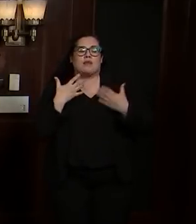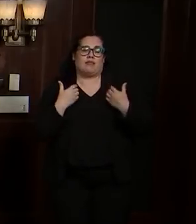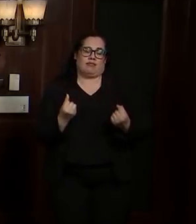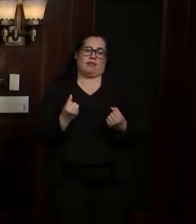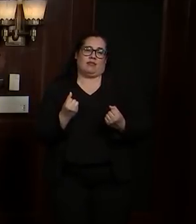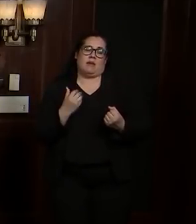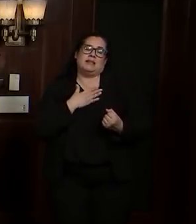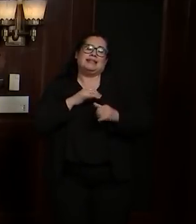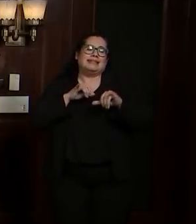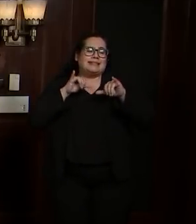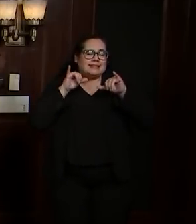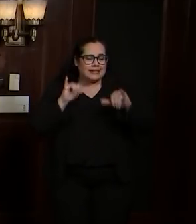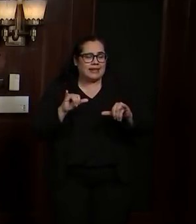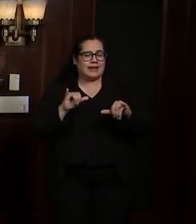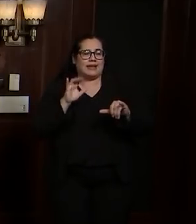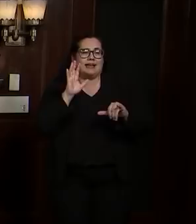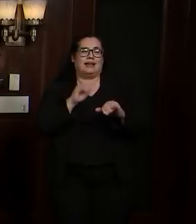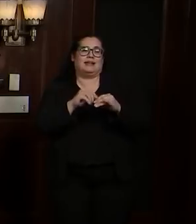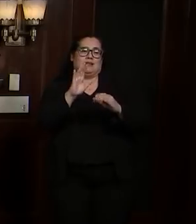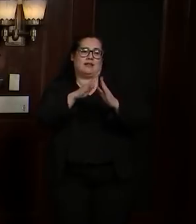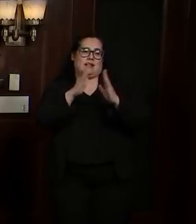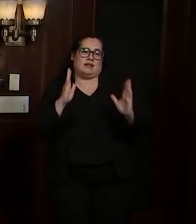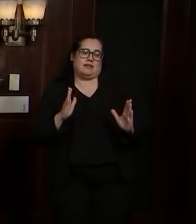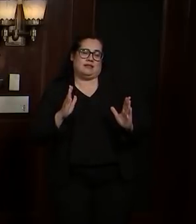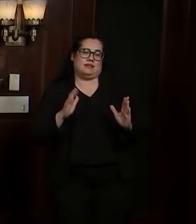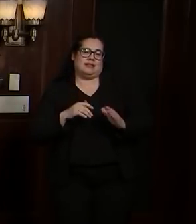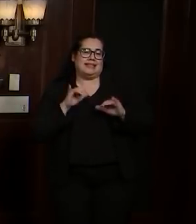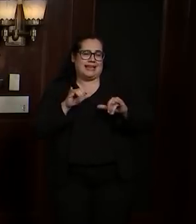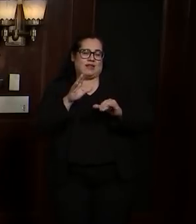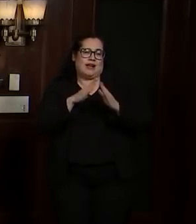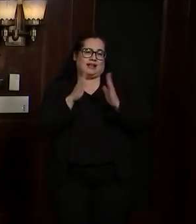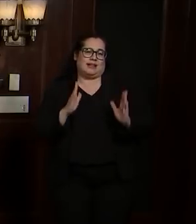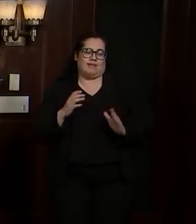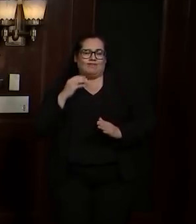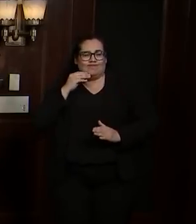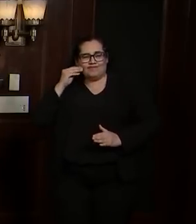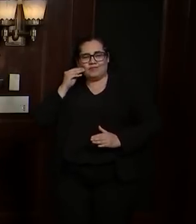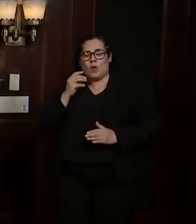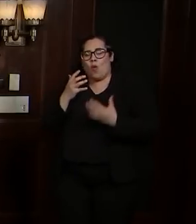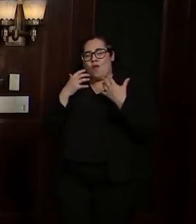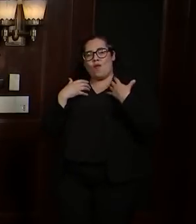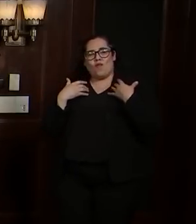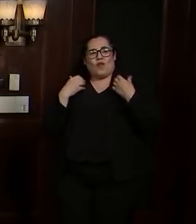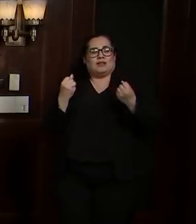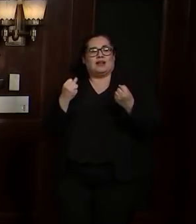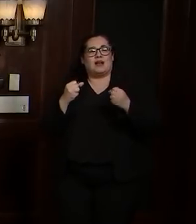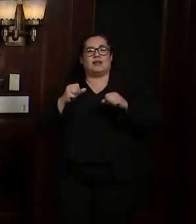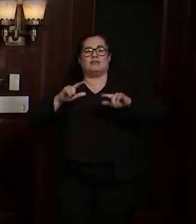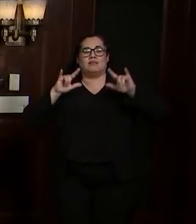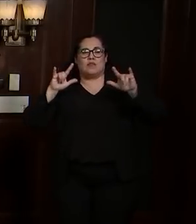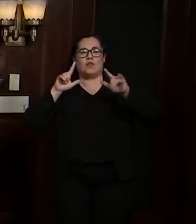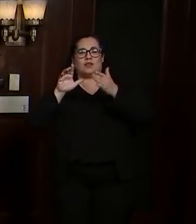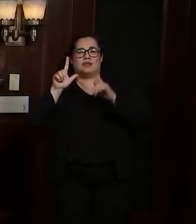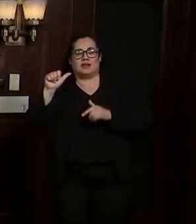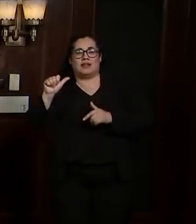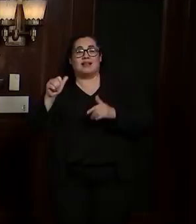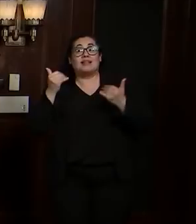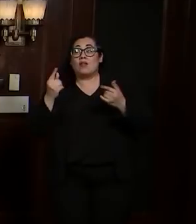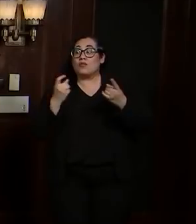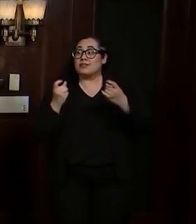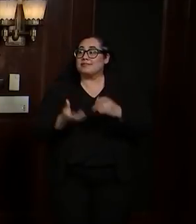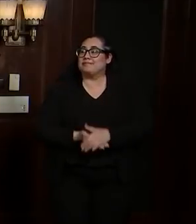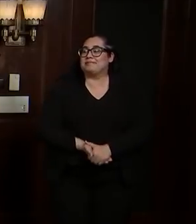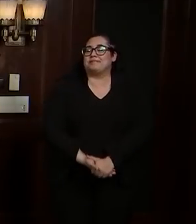salud, quédense en casa. Mucha fuerza y mucho amor, Los Ángeles. Y con esto,